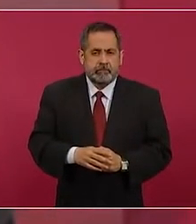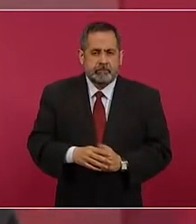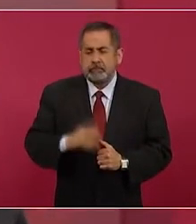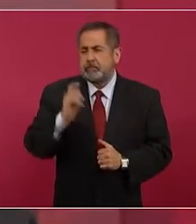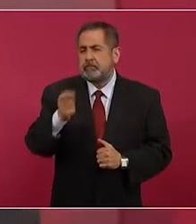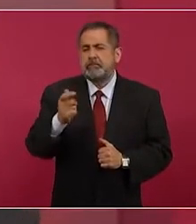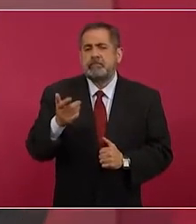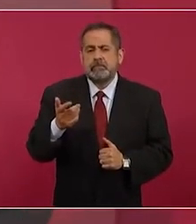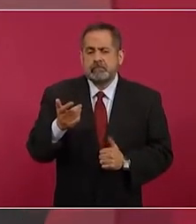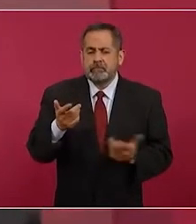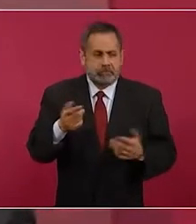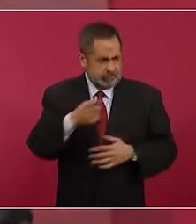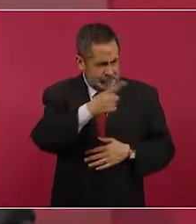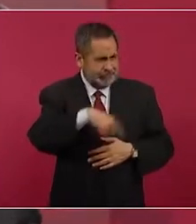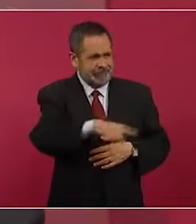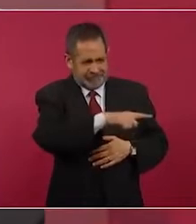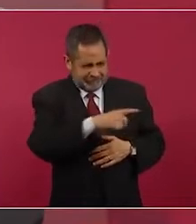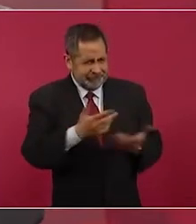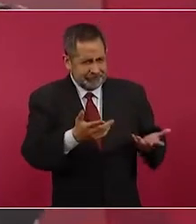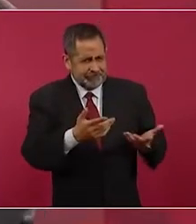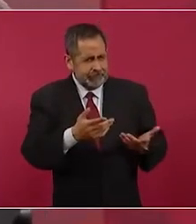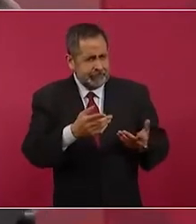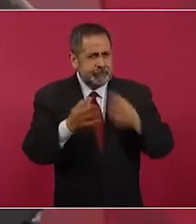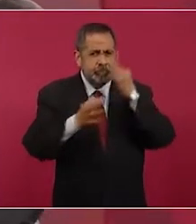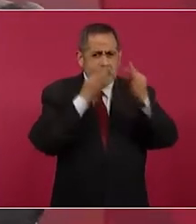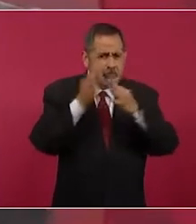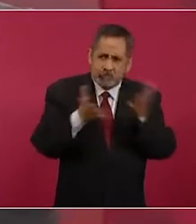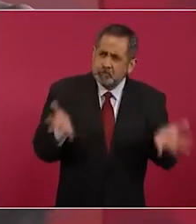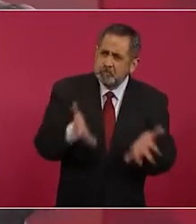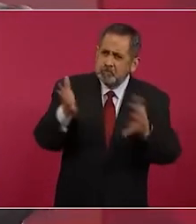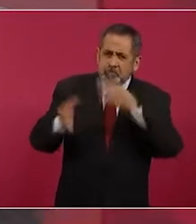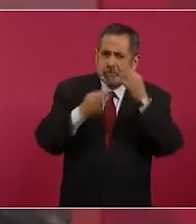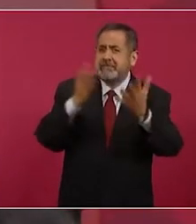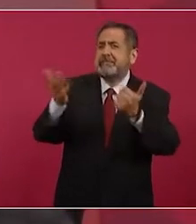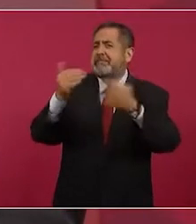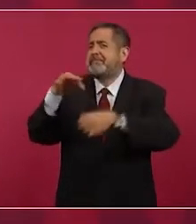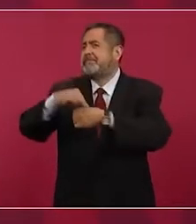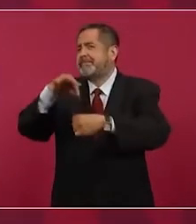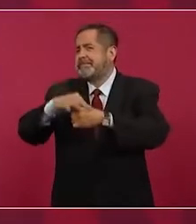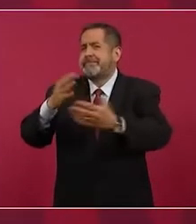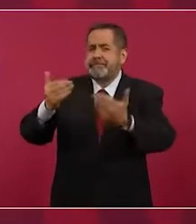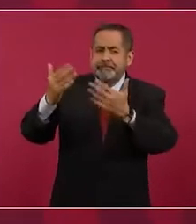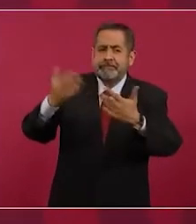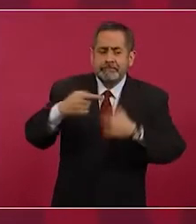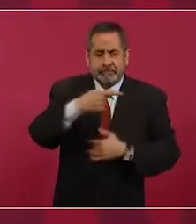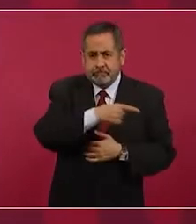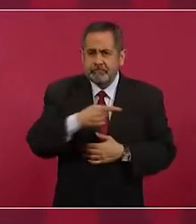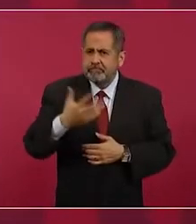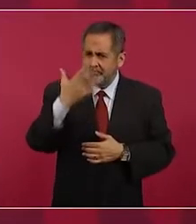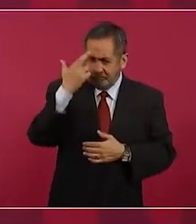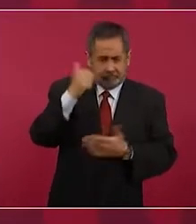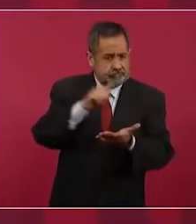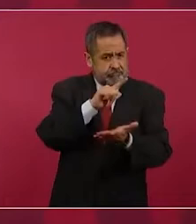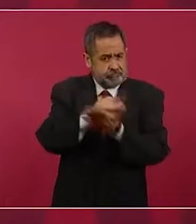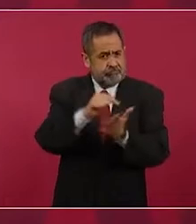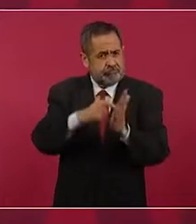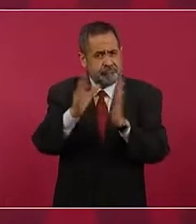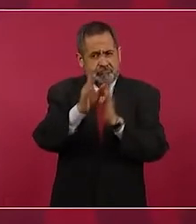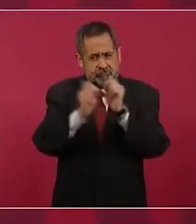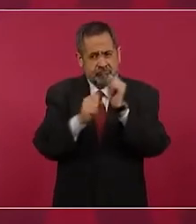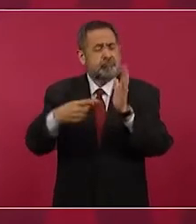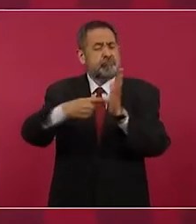Entonces, ¿por qué no ellos promueven esto mejor? Es legal,